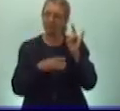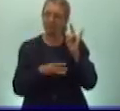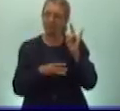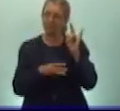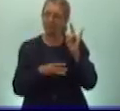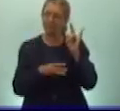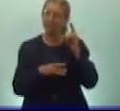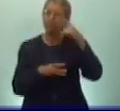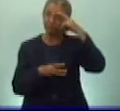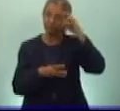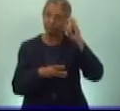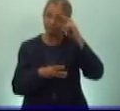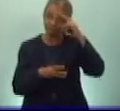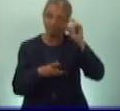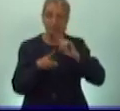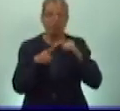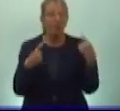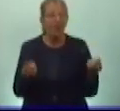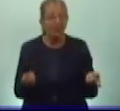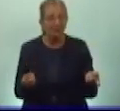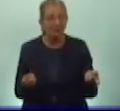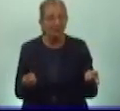Por supuesto que sí. ¿Por qué?